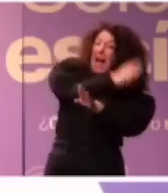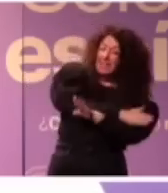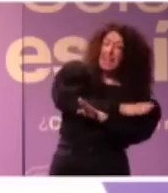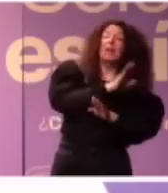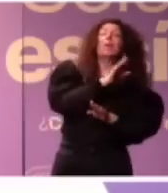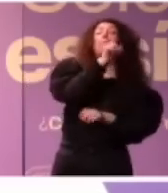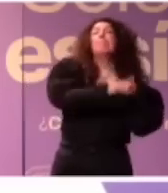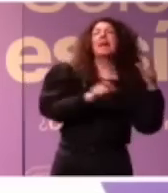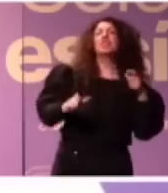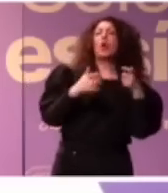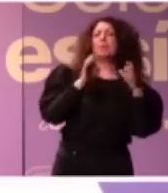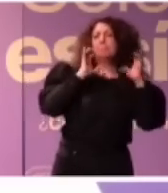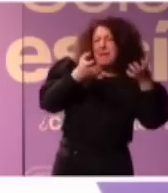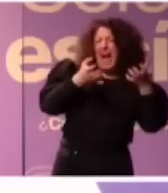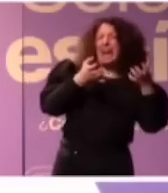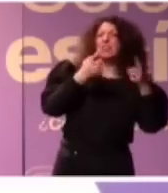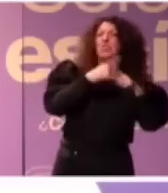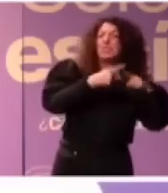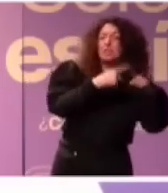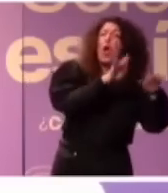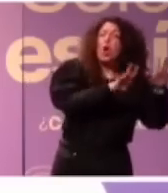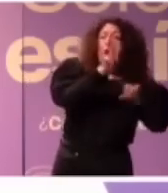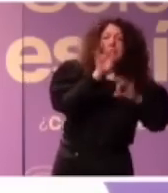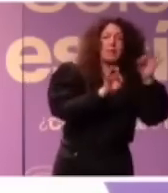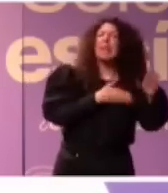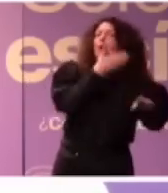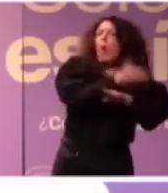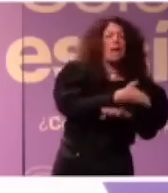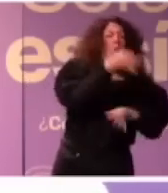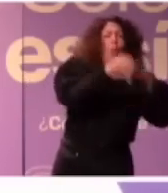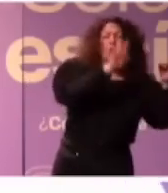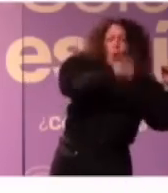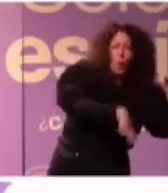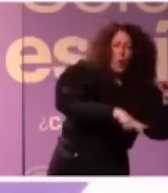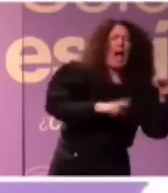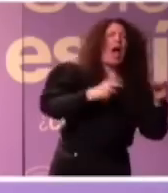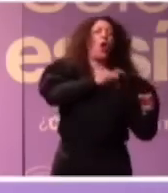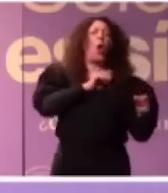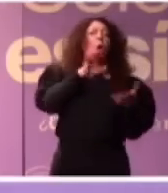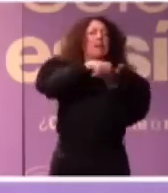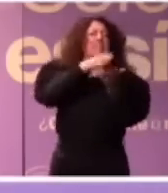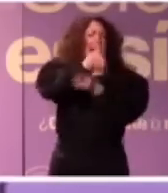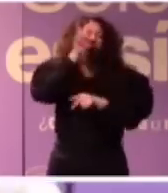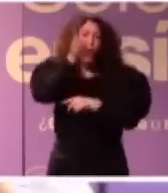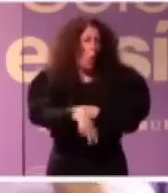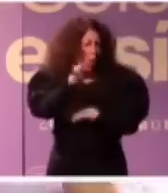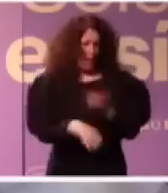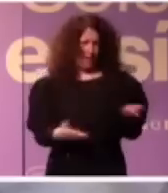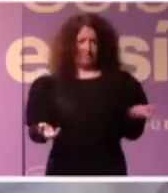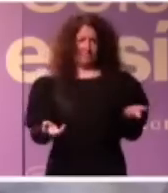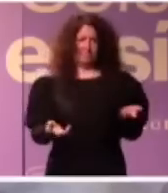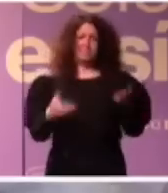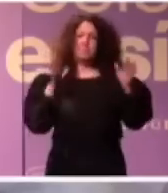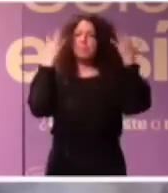agresores sexuales no ha pisado un juzgado ni una comisaría en su vida. En su vida.